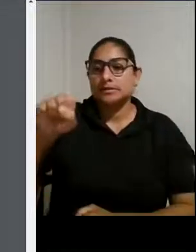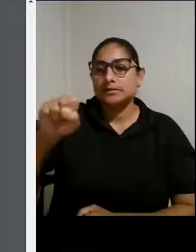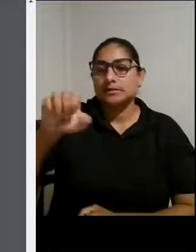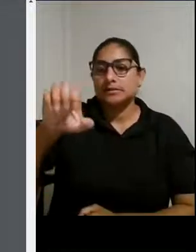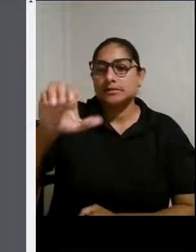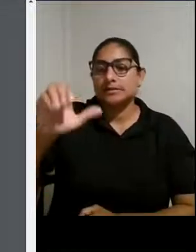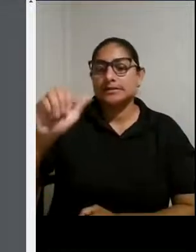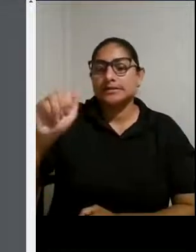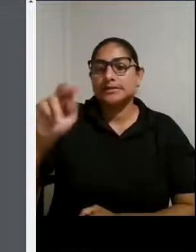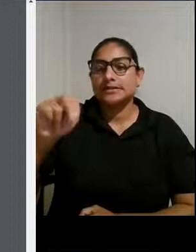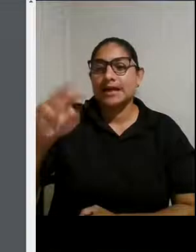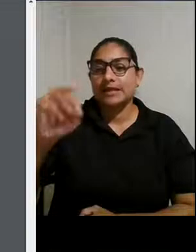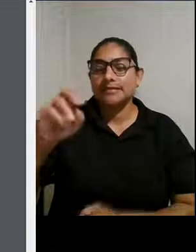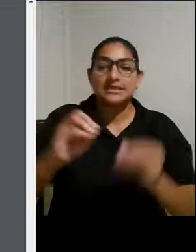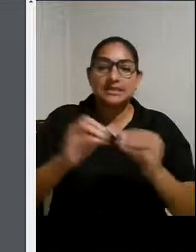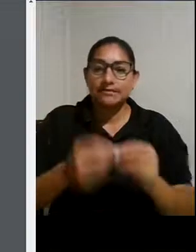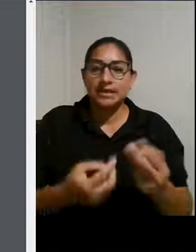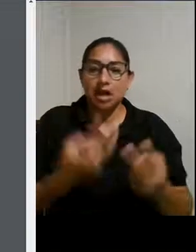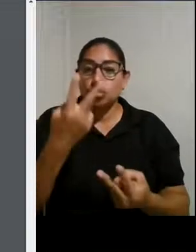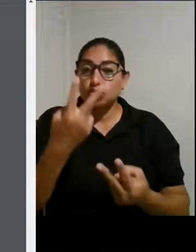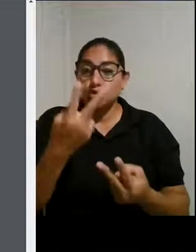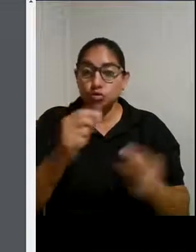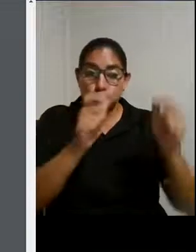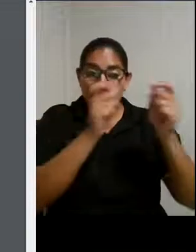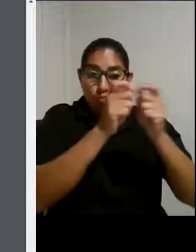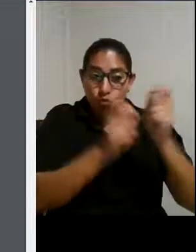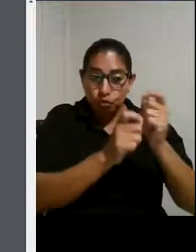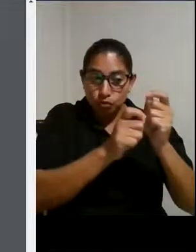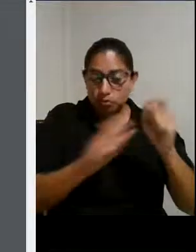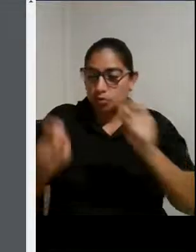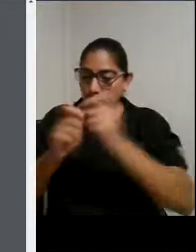uniendo los dos pares ordenados. ¿Ok?